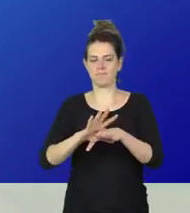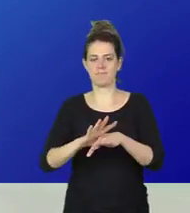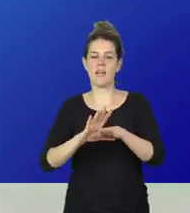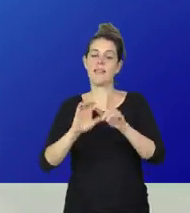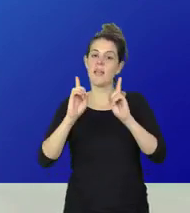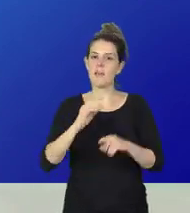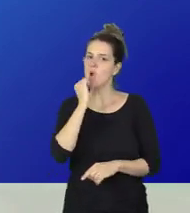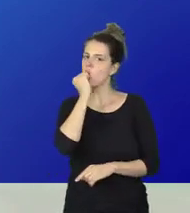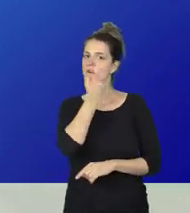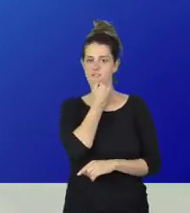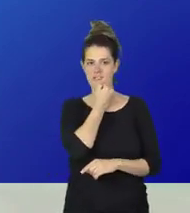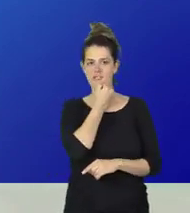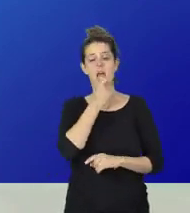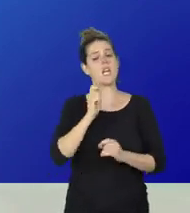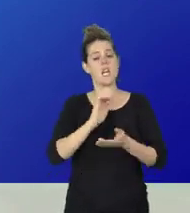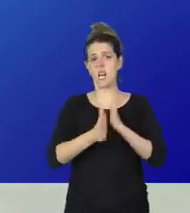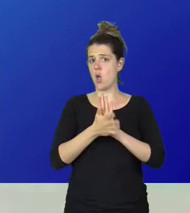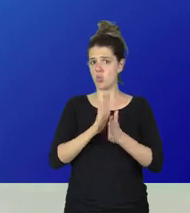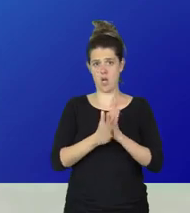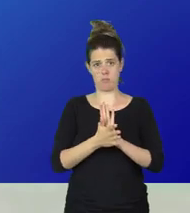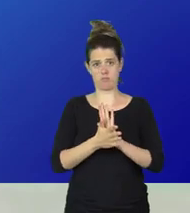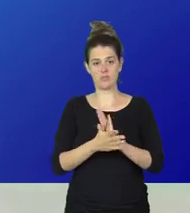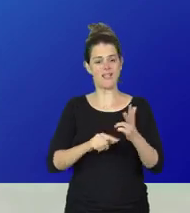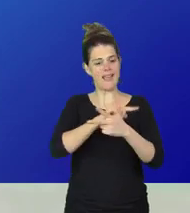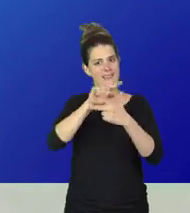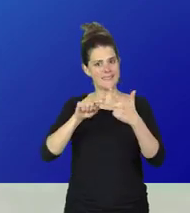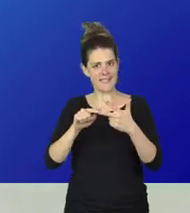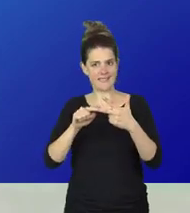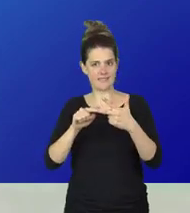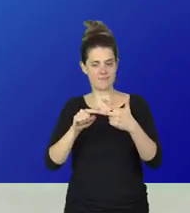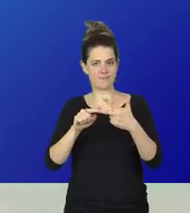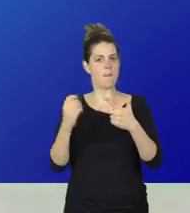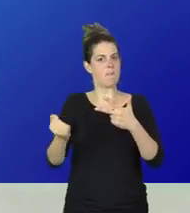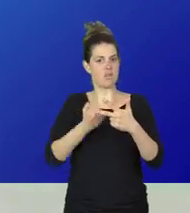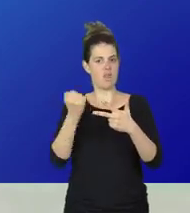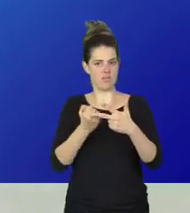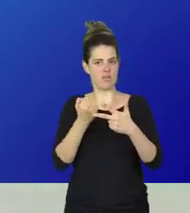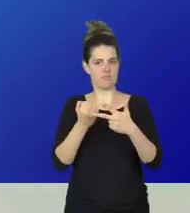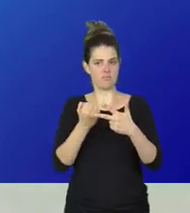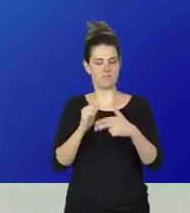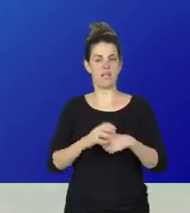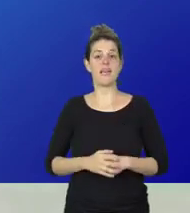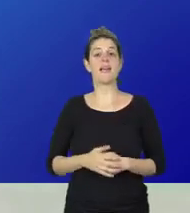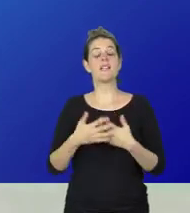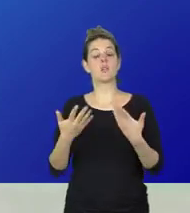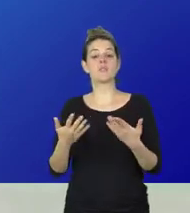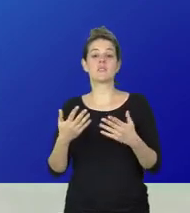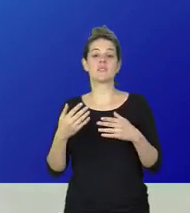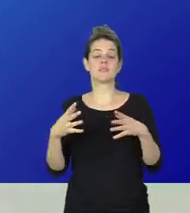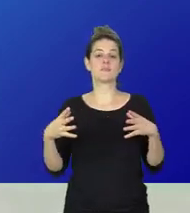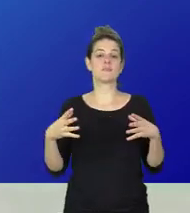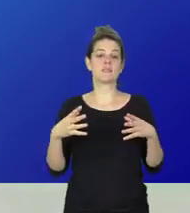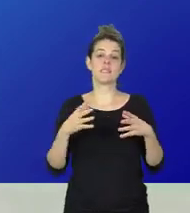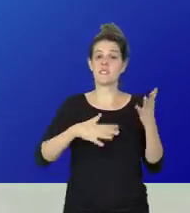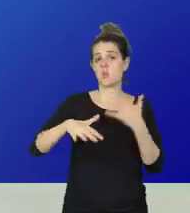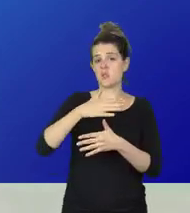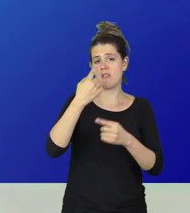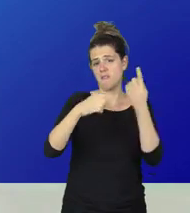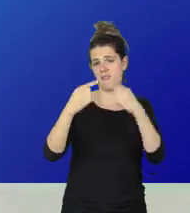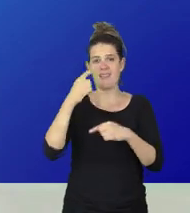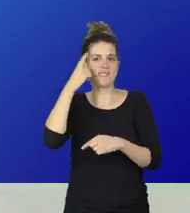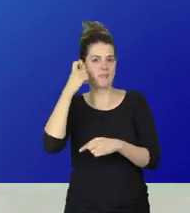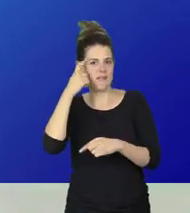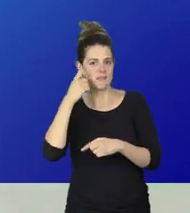confidencial y de forma neutral. Y en esos tres pilares es como que, bueno, tratamos de agrupar las distintas situaciones que surgieron